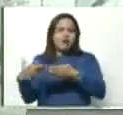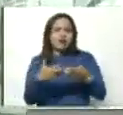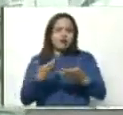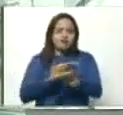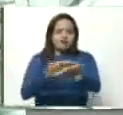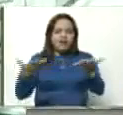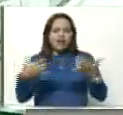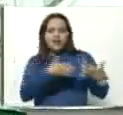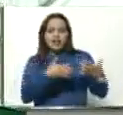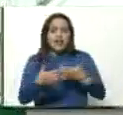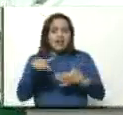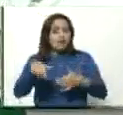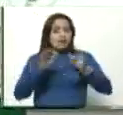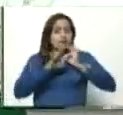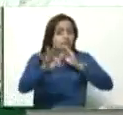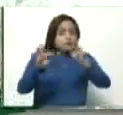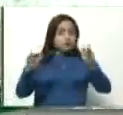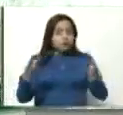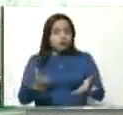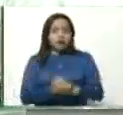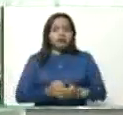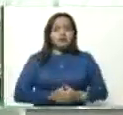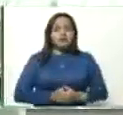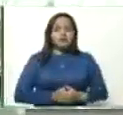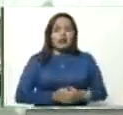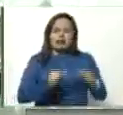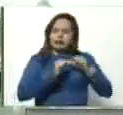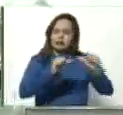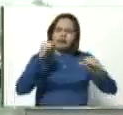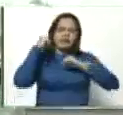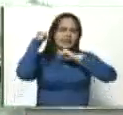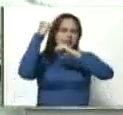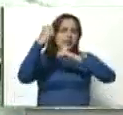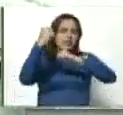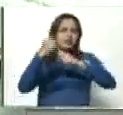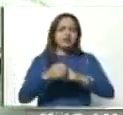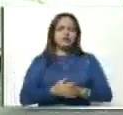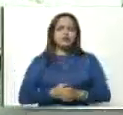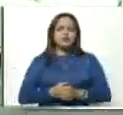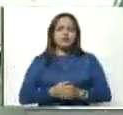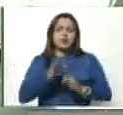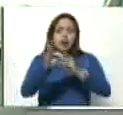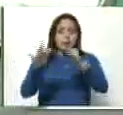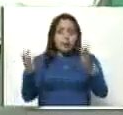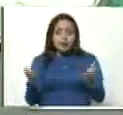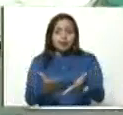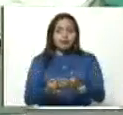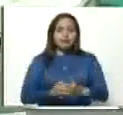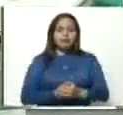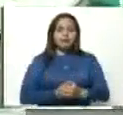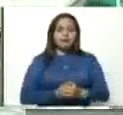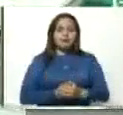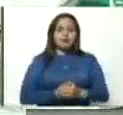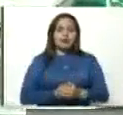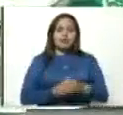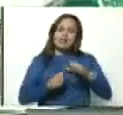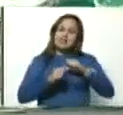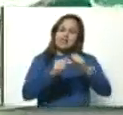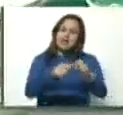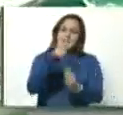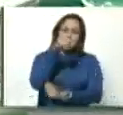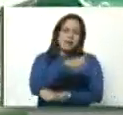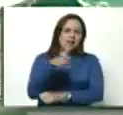la batalla a esta pandemia para seguir venciendo esa pandemia y seguir siendo